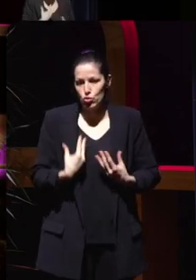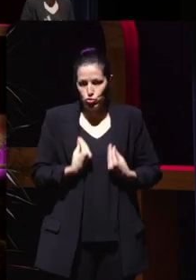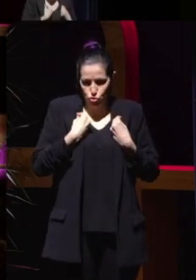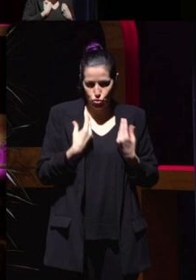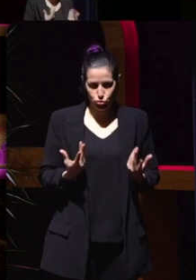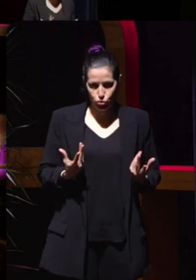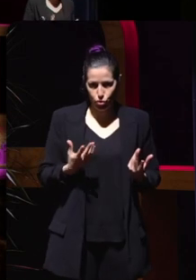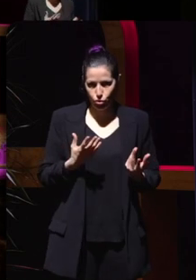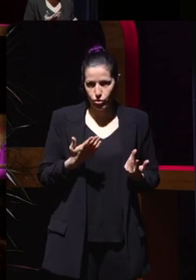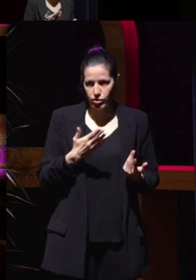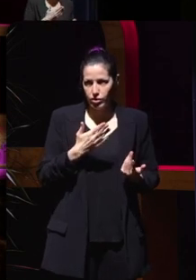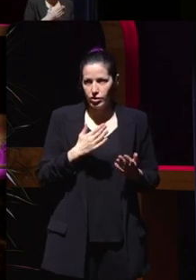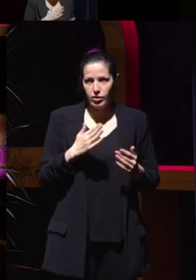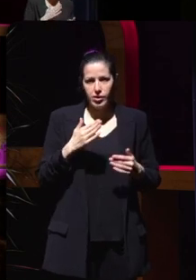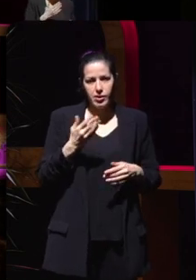casados